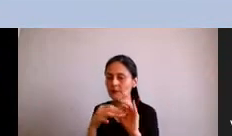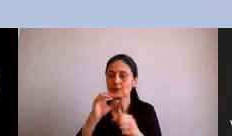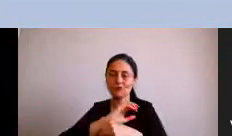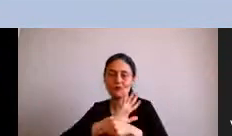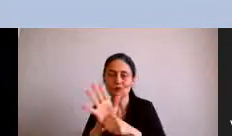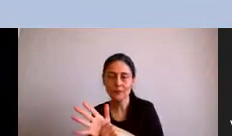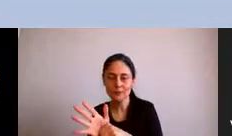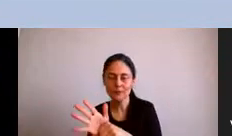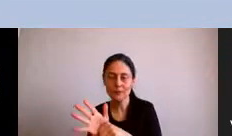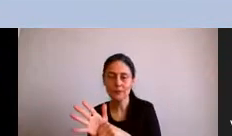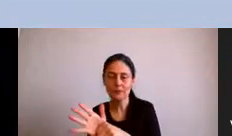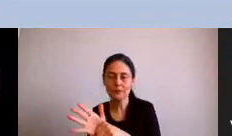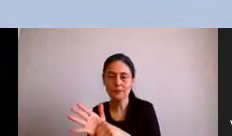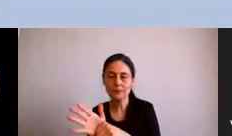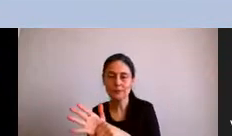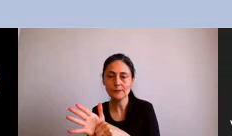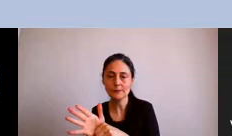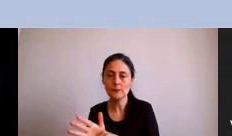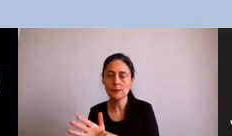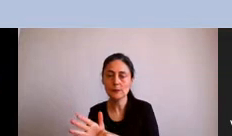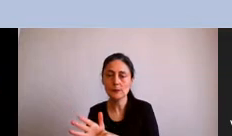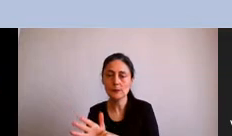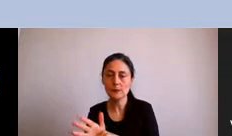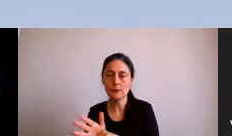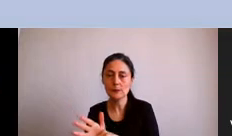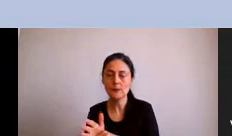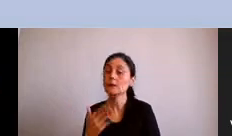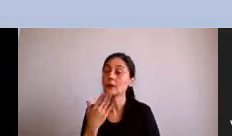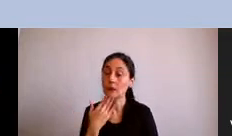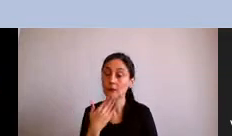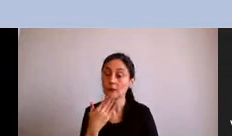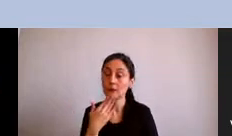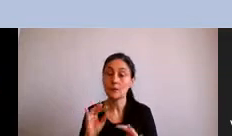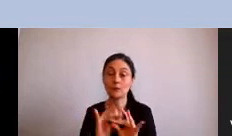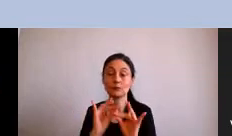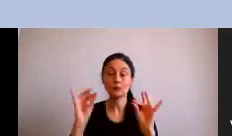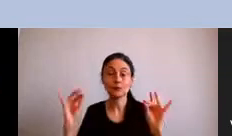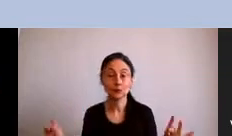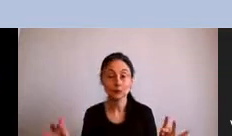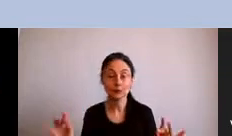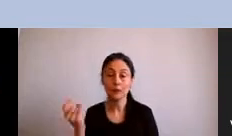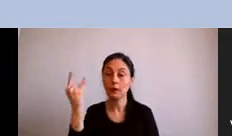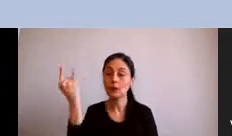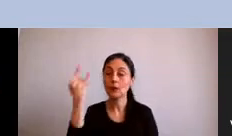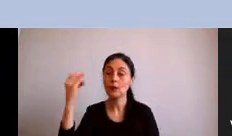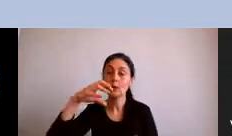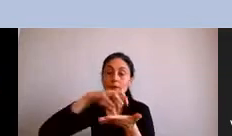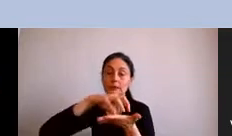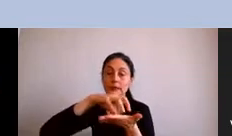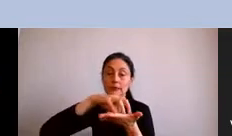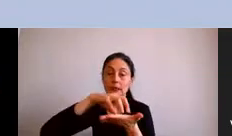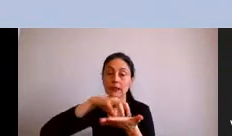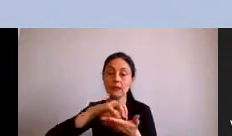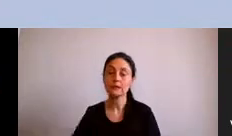que también una de las también especialidades que dicta la Universidad Central, ¿cierto? Que también es